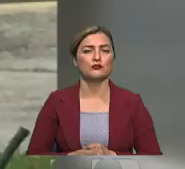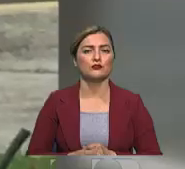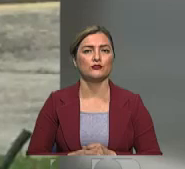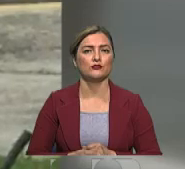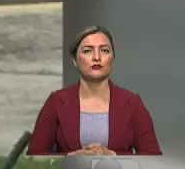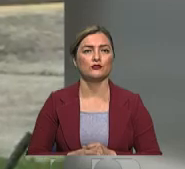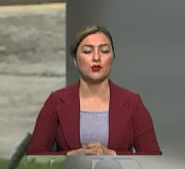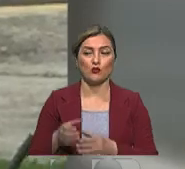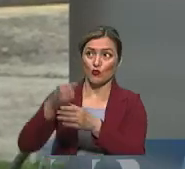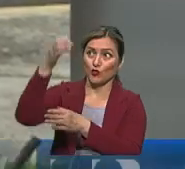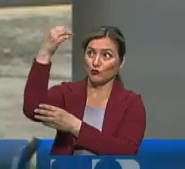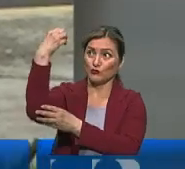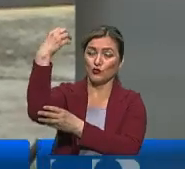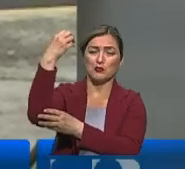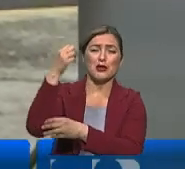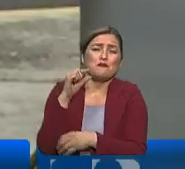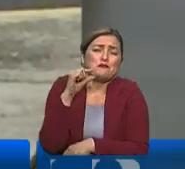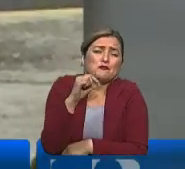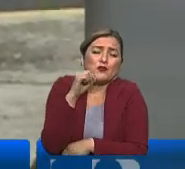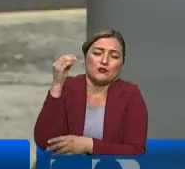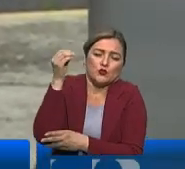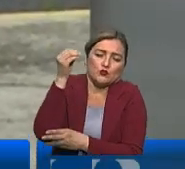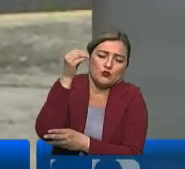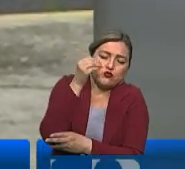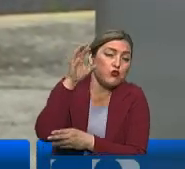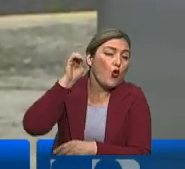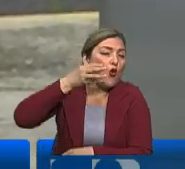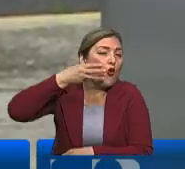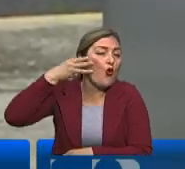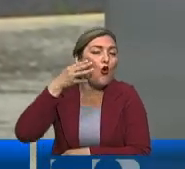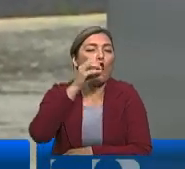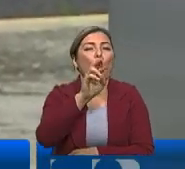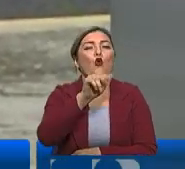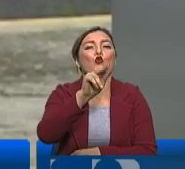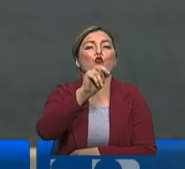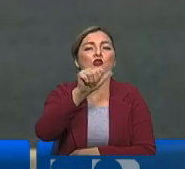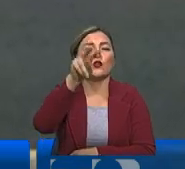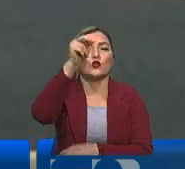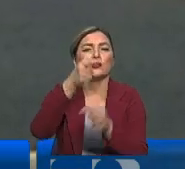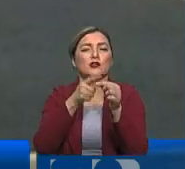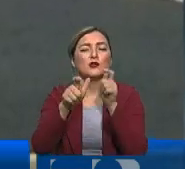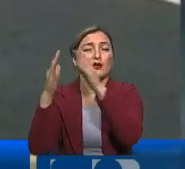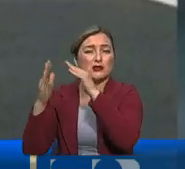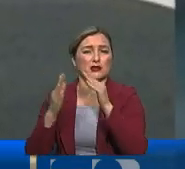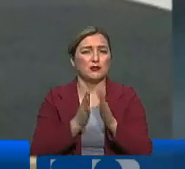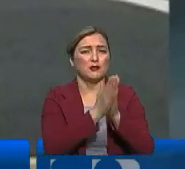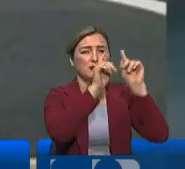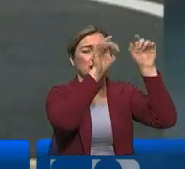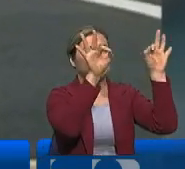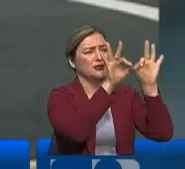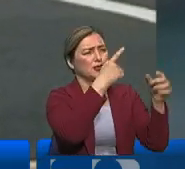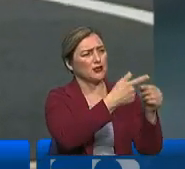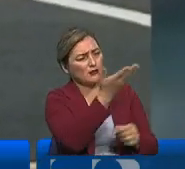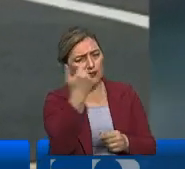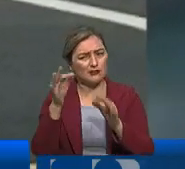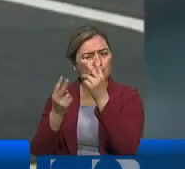Un poste de energía eléctrica está a punto de caer en la avenida Orellana y Coruña en el norte de Quito. Los moradores de la zona solicitan a la empresa eléctrica Quito